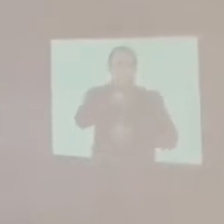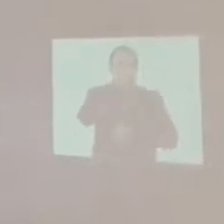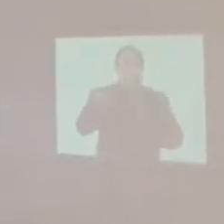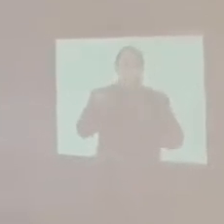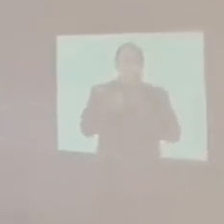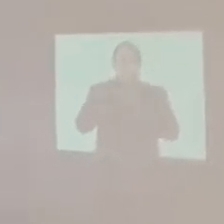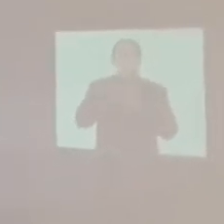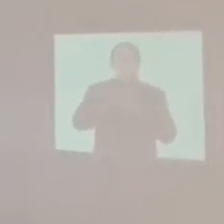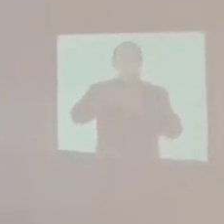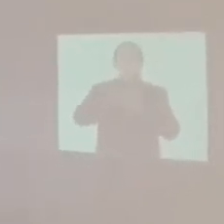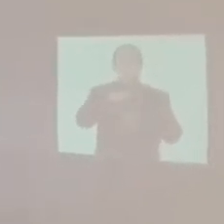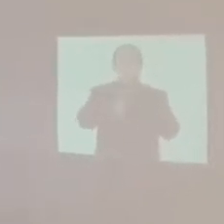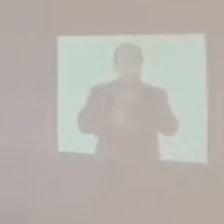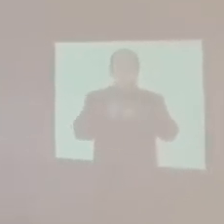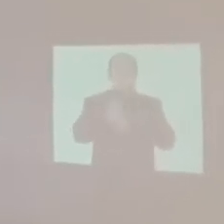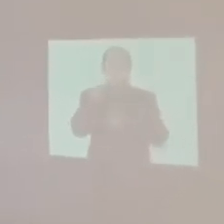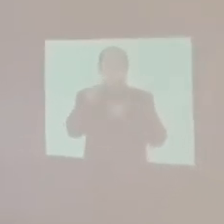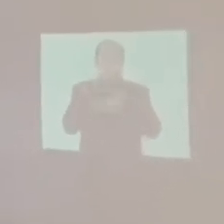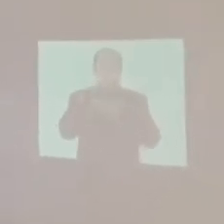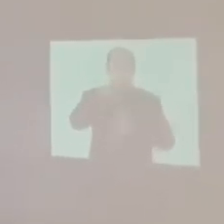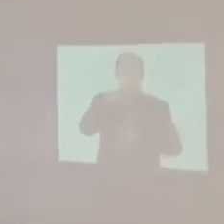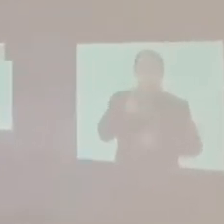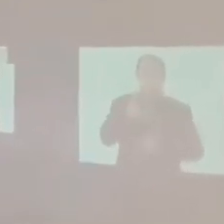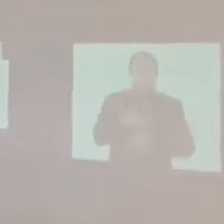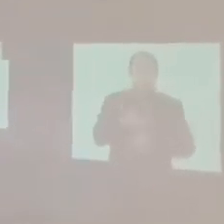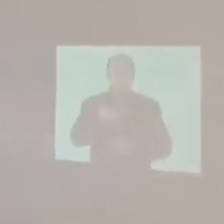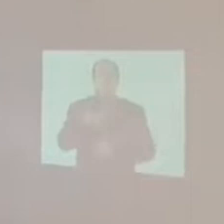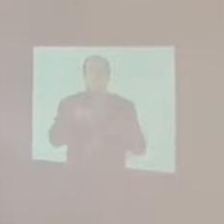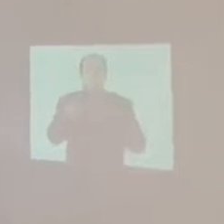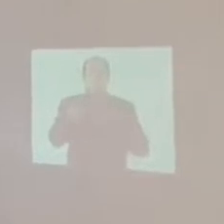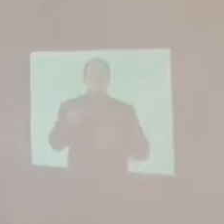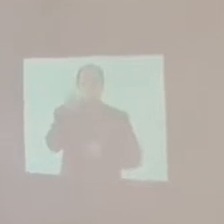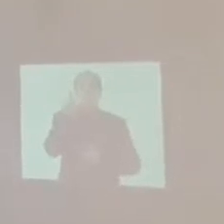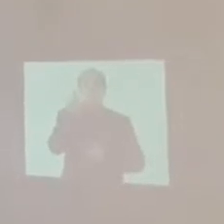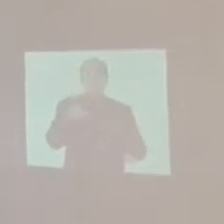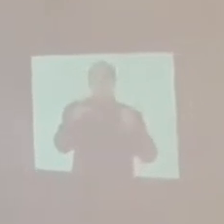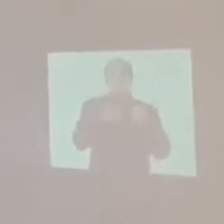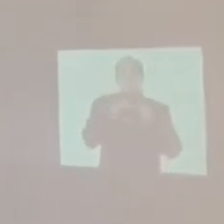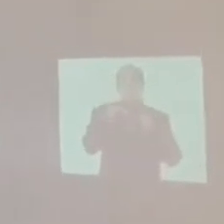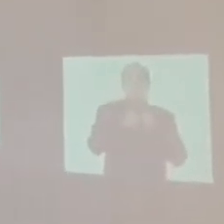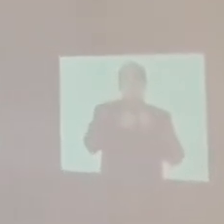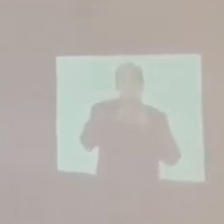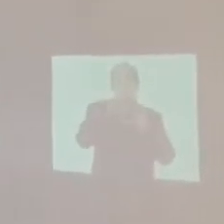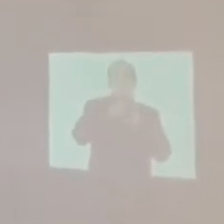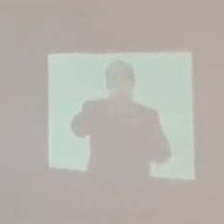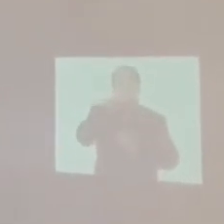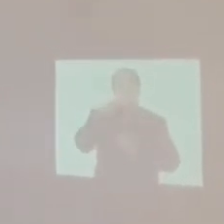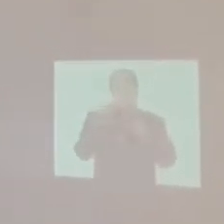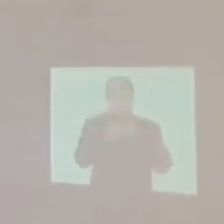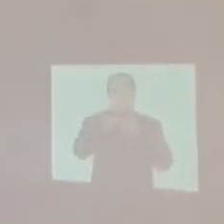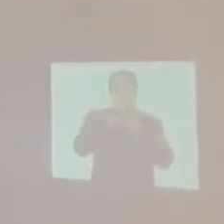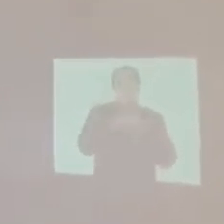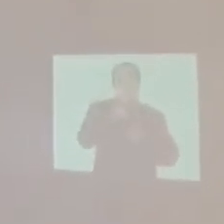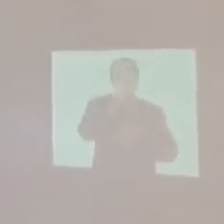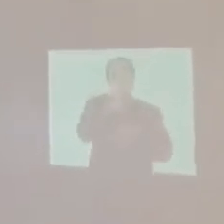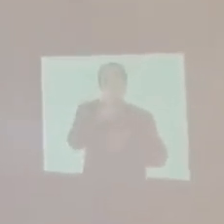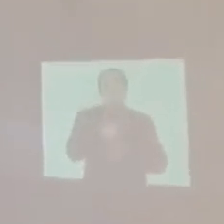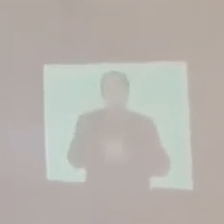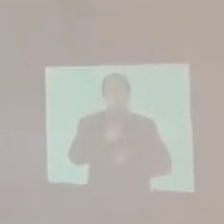en 2018 a 1.100 millones de pesos al año con el programa Altepetl Bienestar,